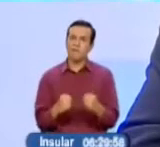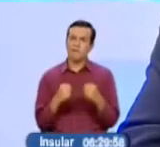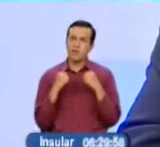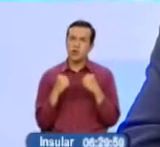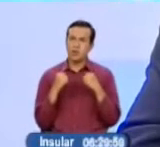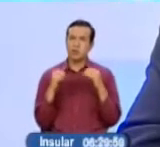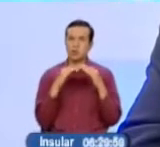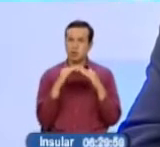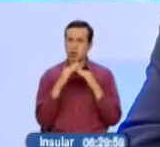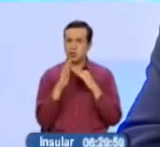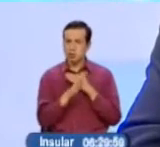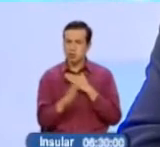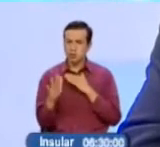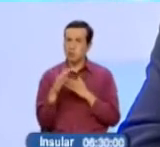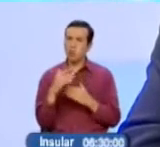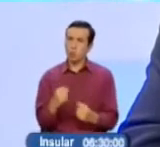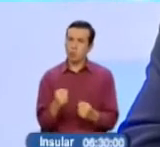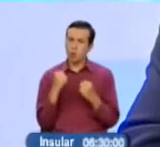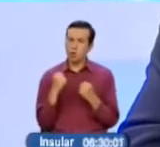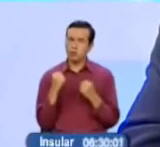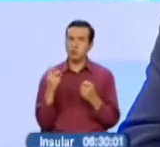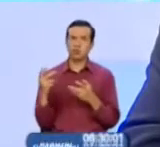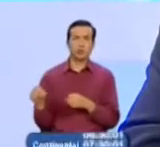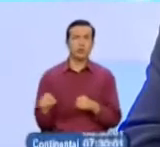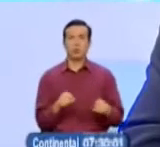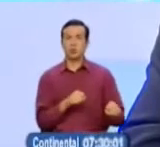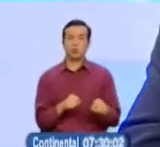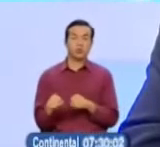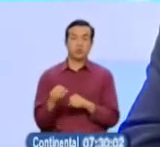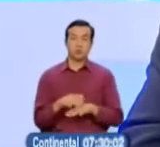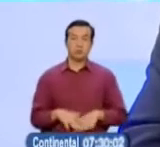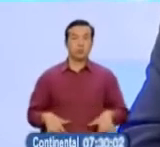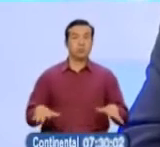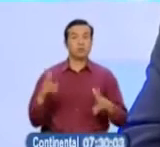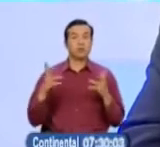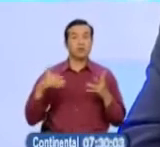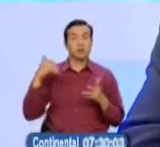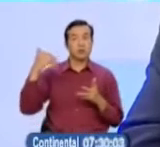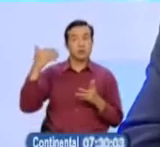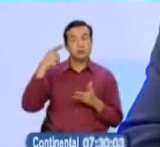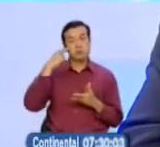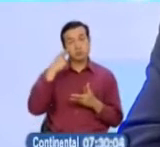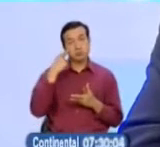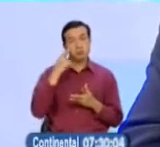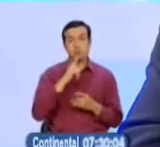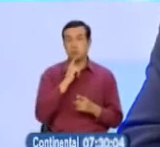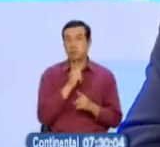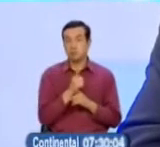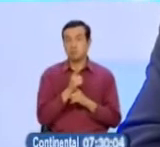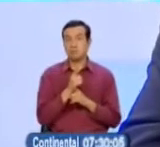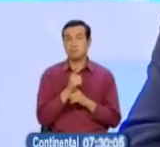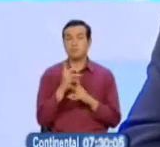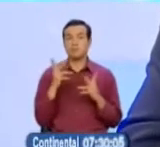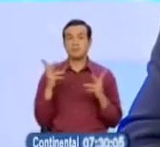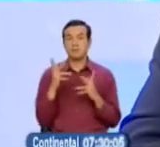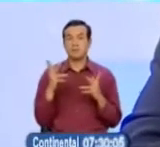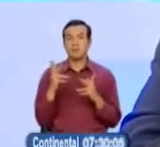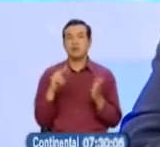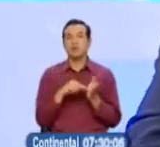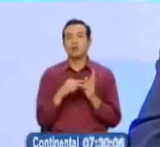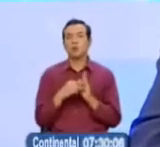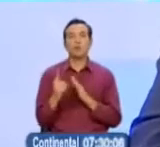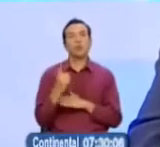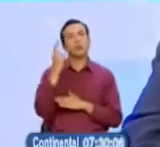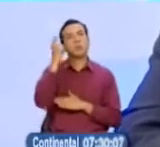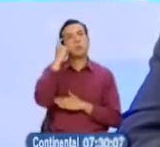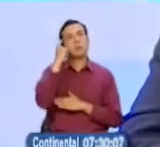nuestras edificaciones resistan los embates de los sismos que en algún momento van a venir, ¿no? Y también para que no solamente pensemos